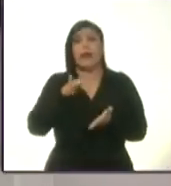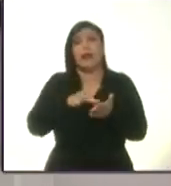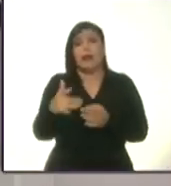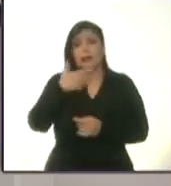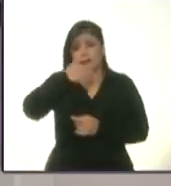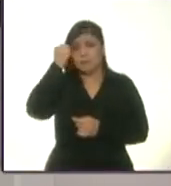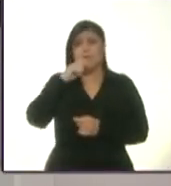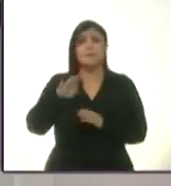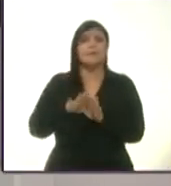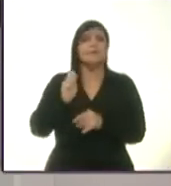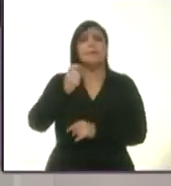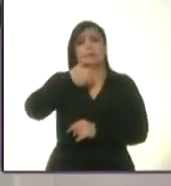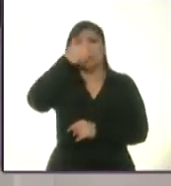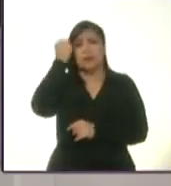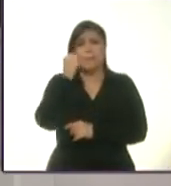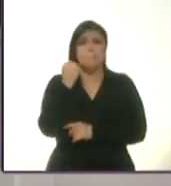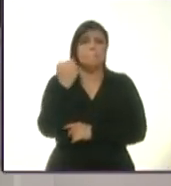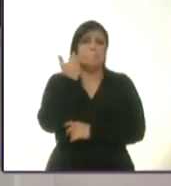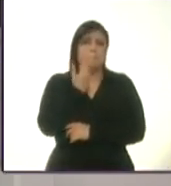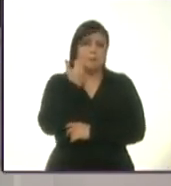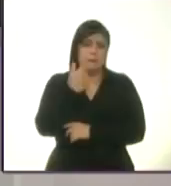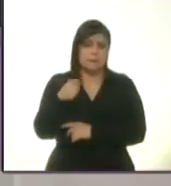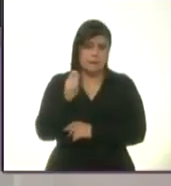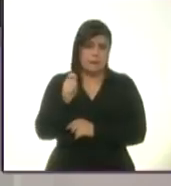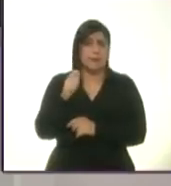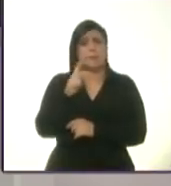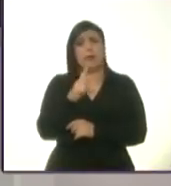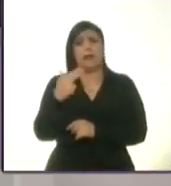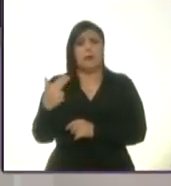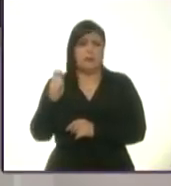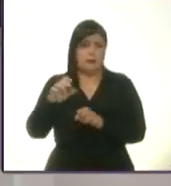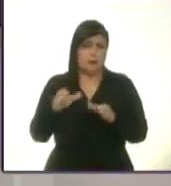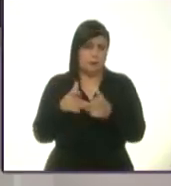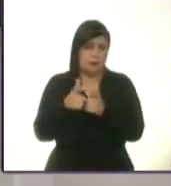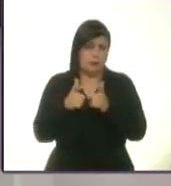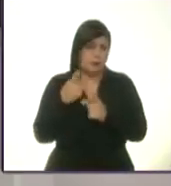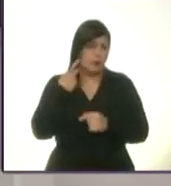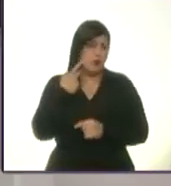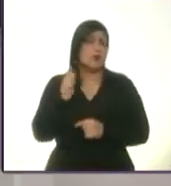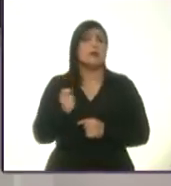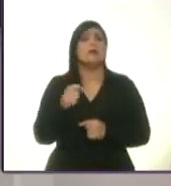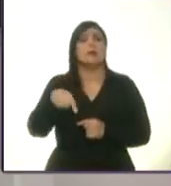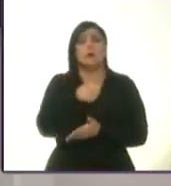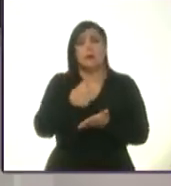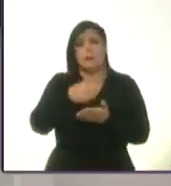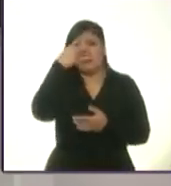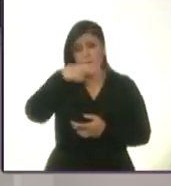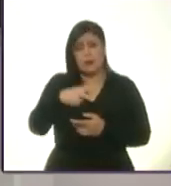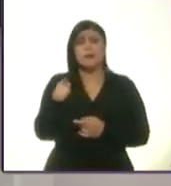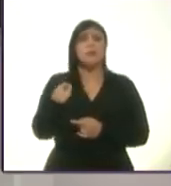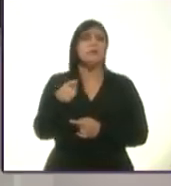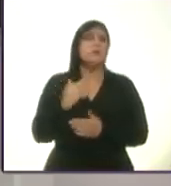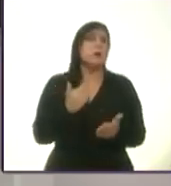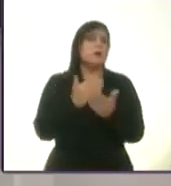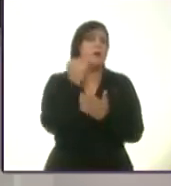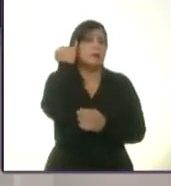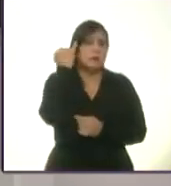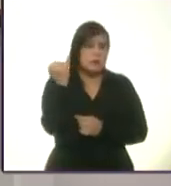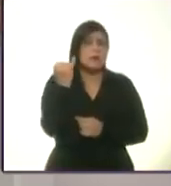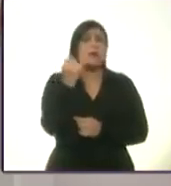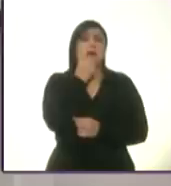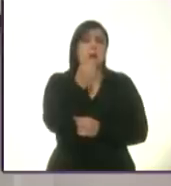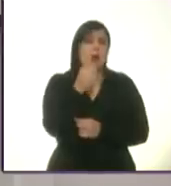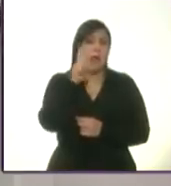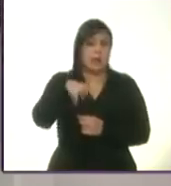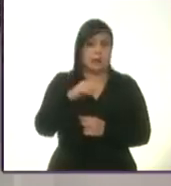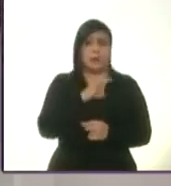candidato marco rascón del partido humanista de la ciudad de mexico y usted propone y también en sus plataformas indica que una